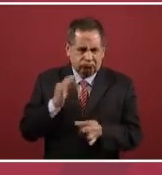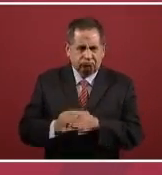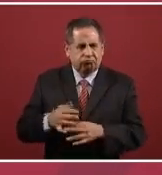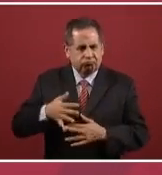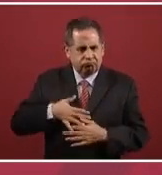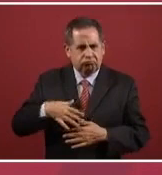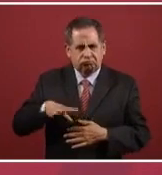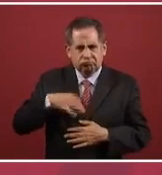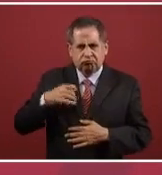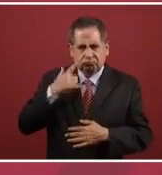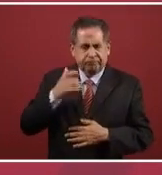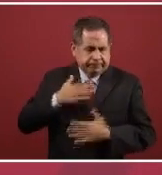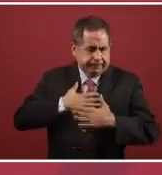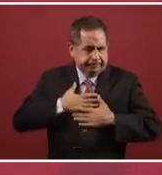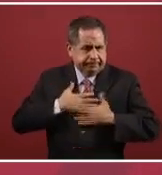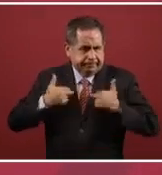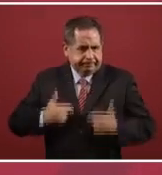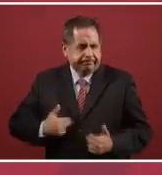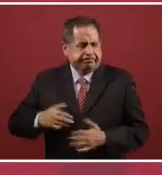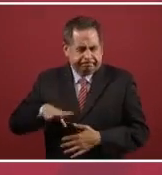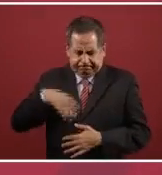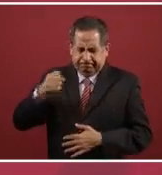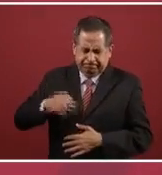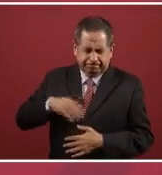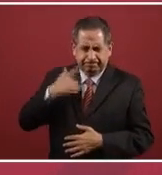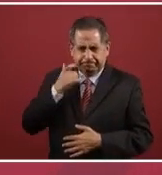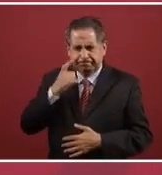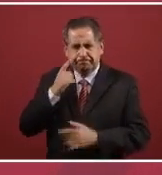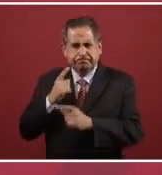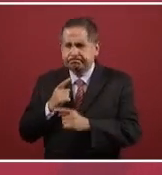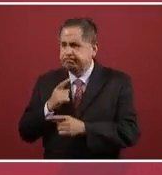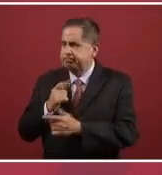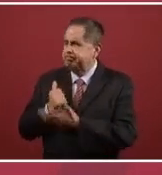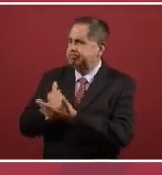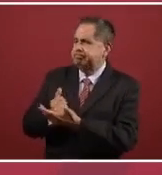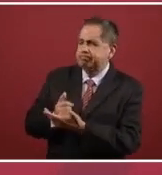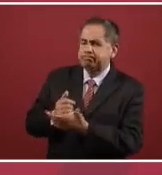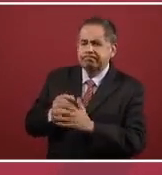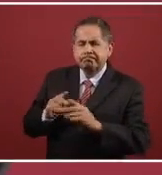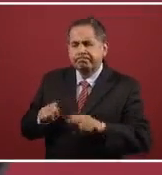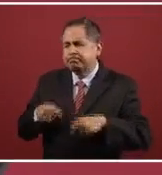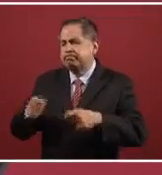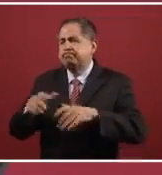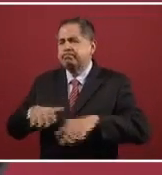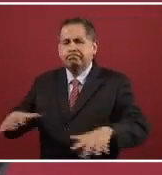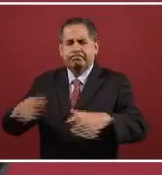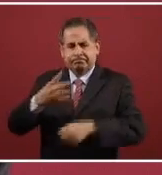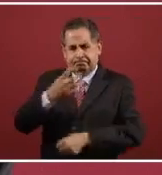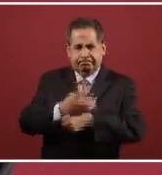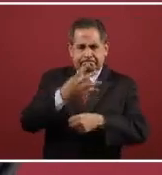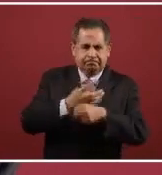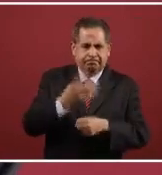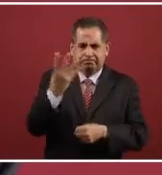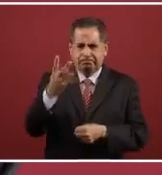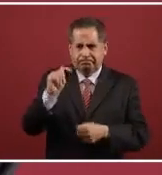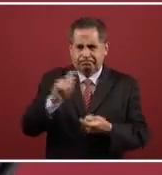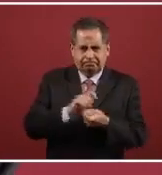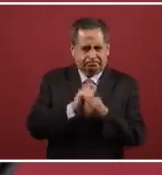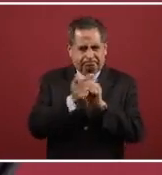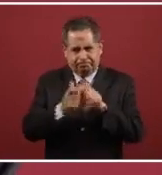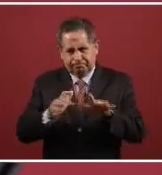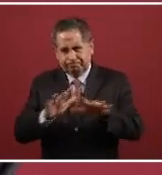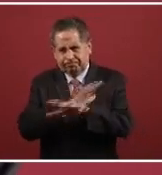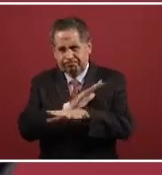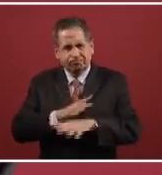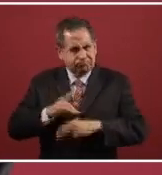pueda, lo que humanamente pueda, por llevar a cabo la cuarta transformación de la vida pública del país,